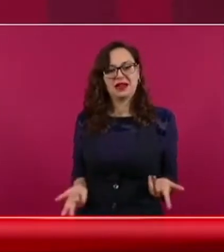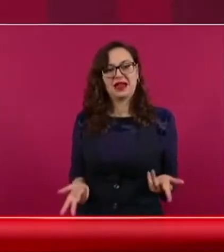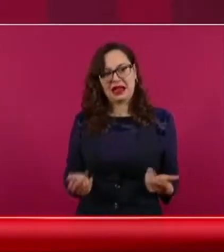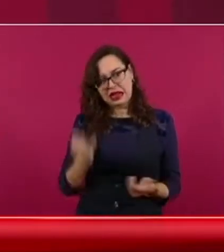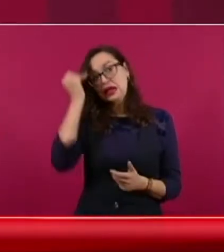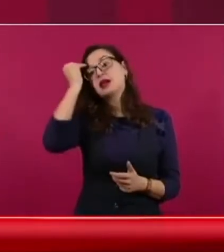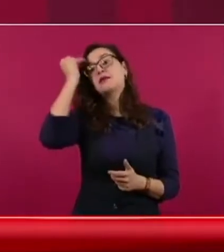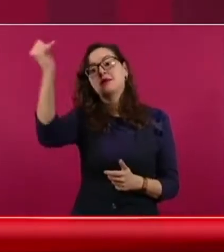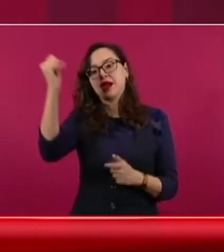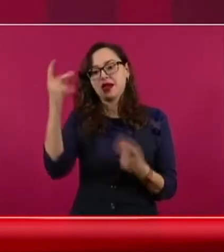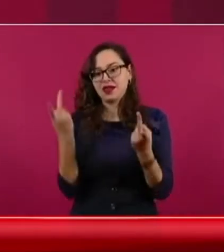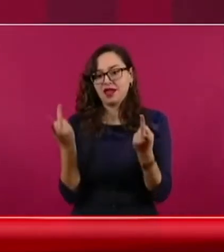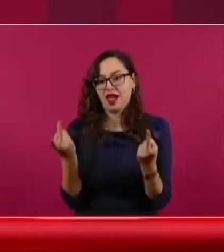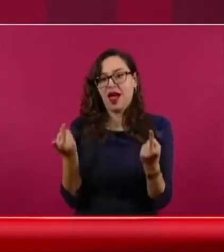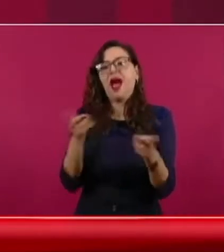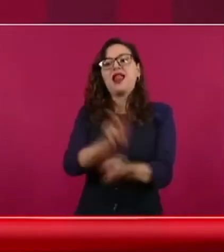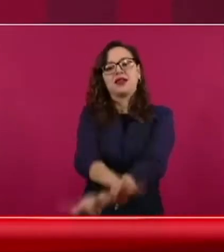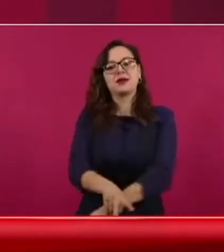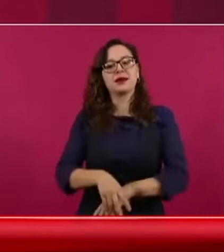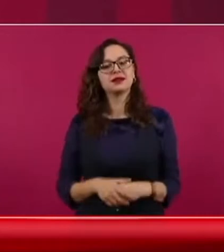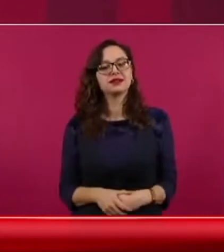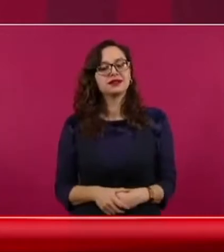le exijo